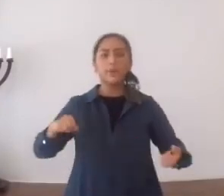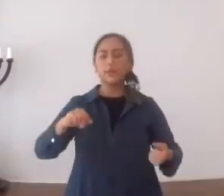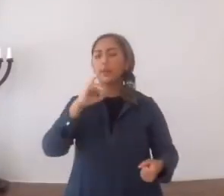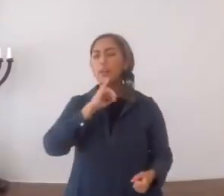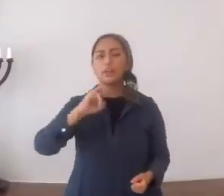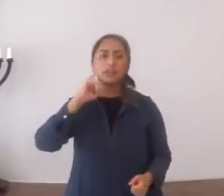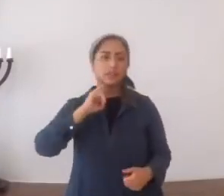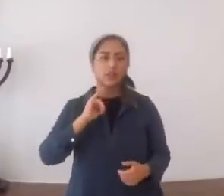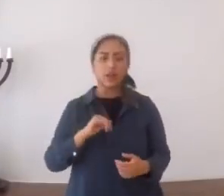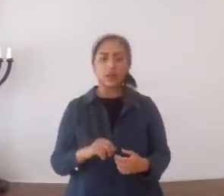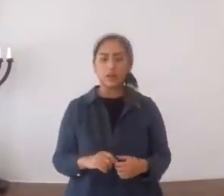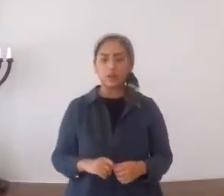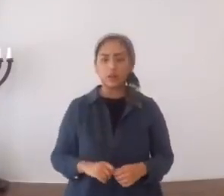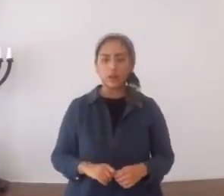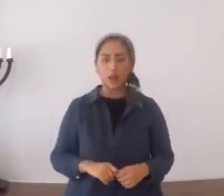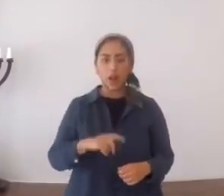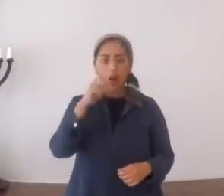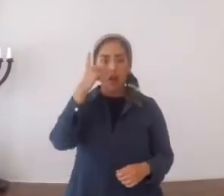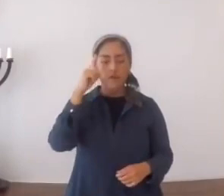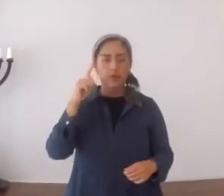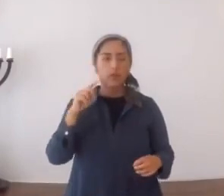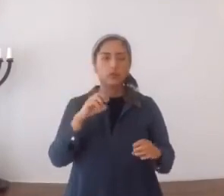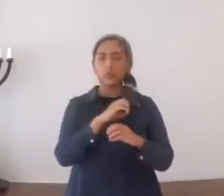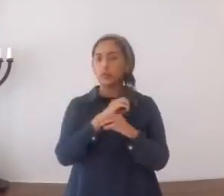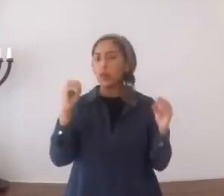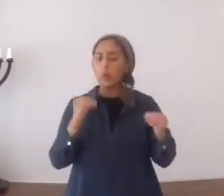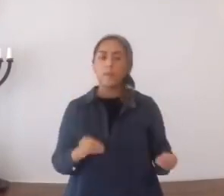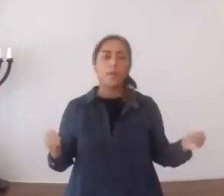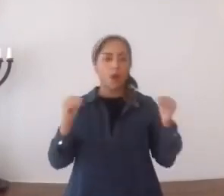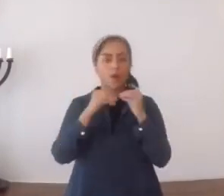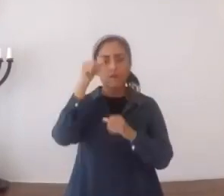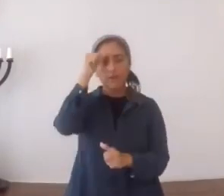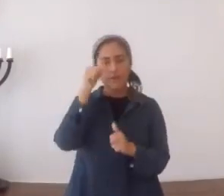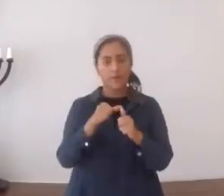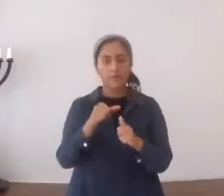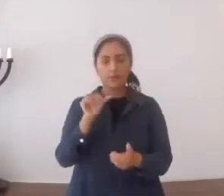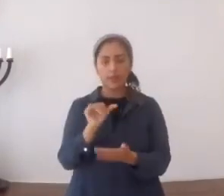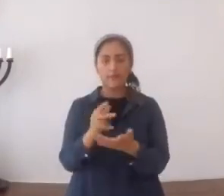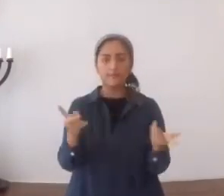Destruyamos a Israel para que no haya más memoria de él.